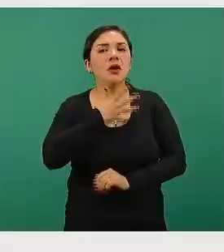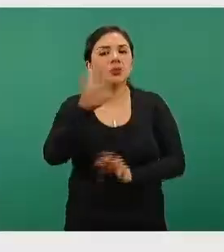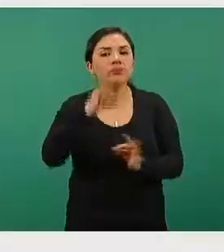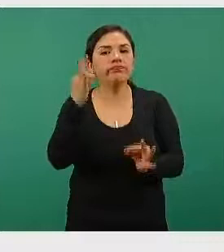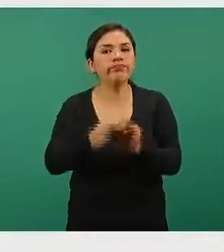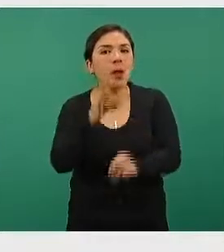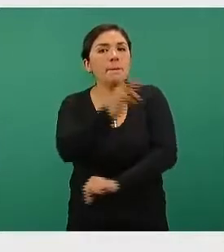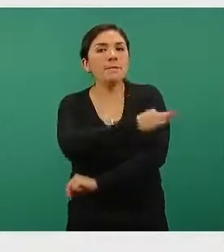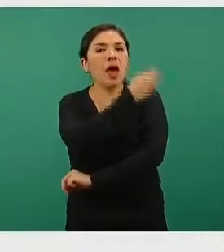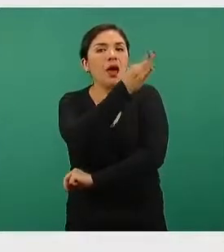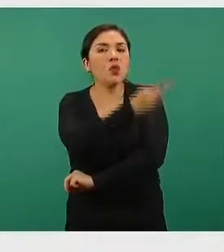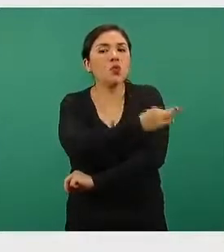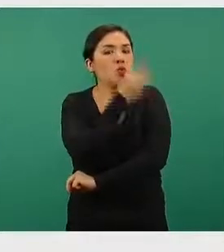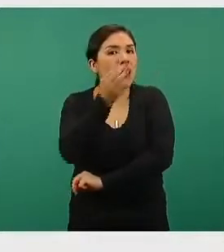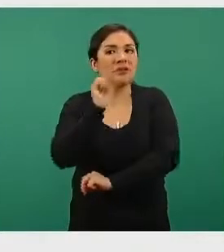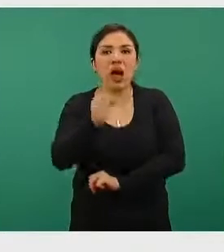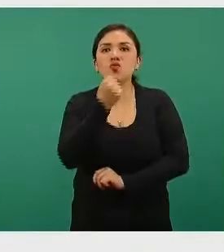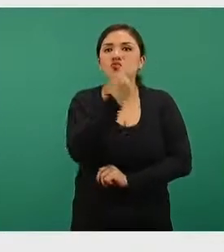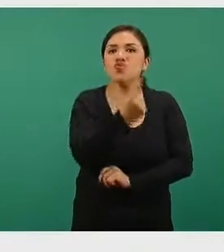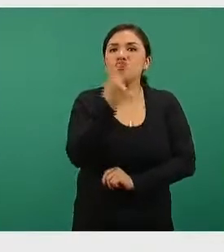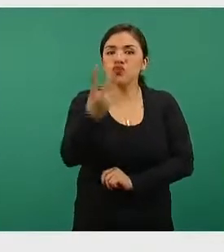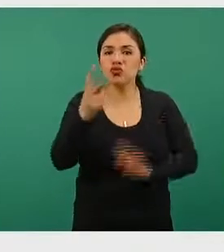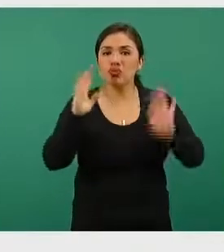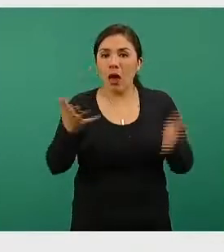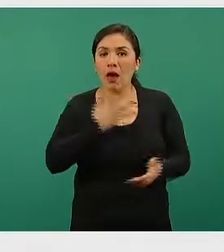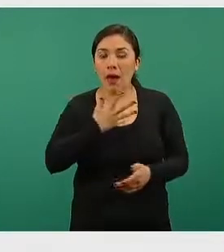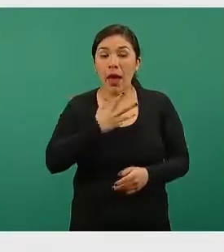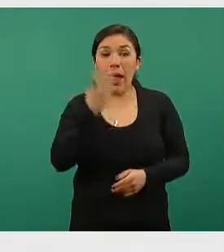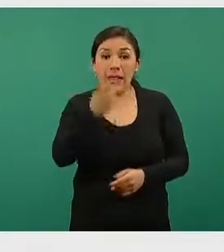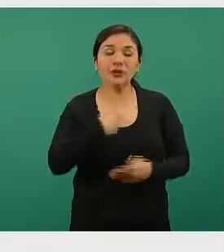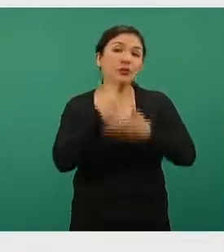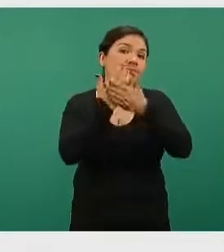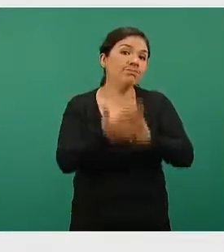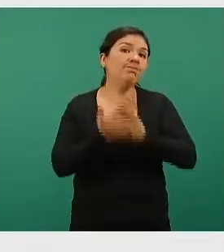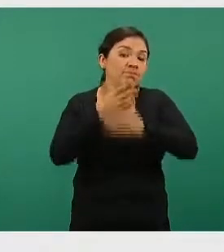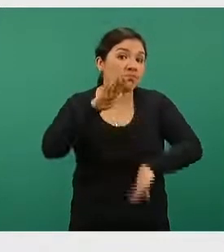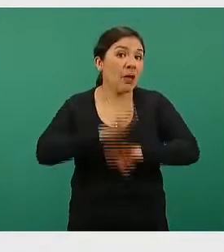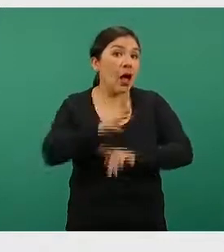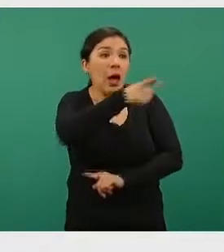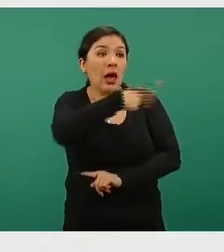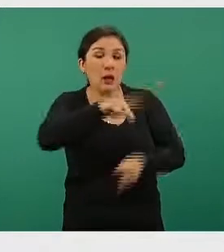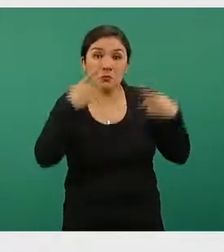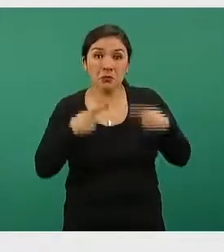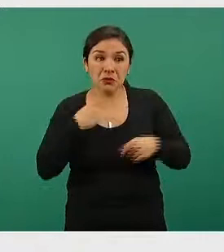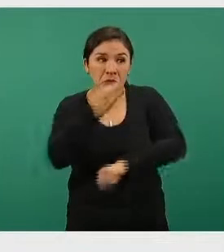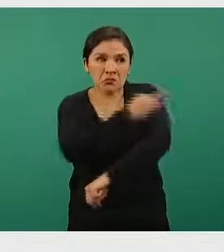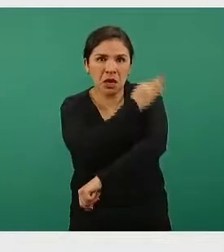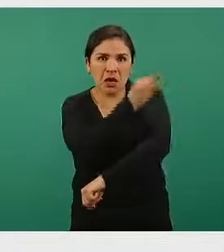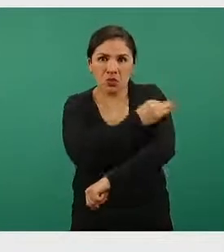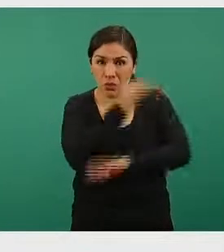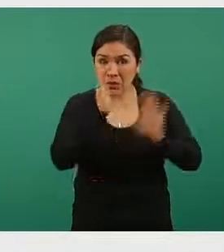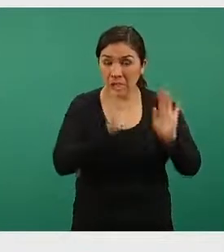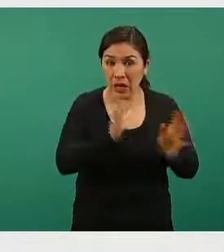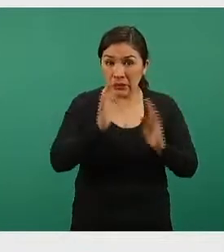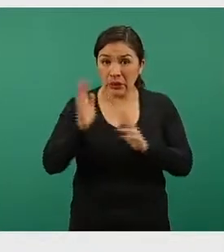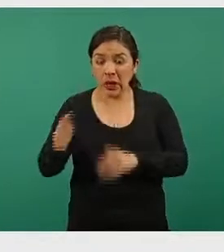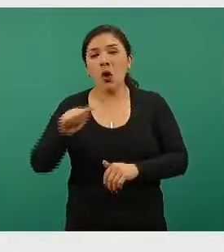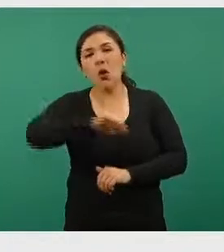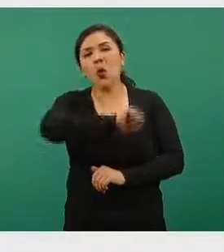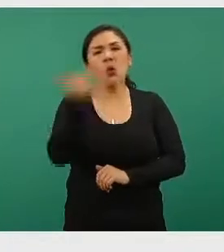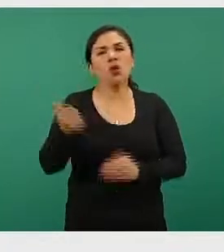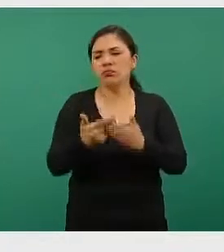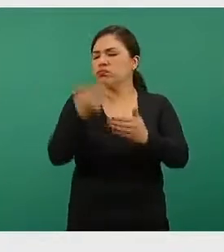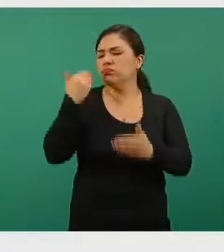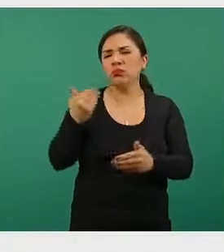completos de vacunación, por lo que estamos esperando que ya la gran mayoría de ellas y una pequeña parte que se vacunó en las